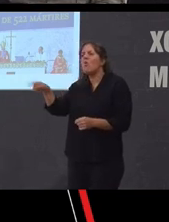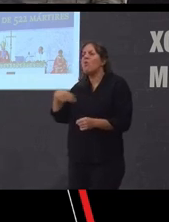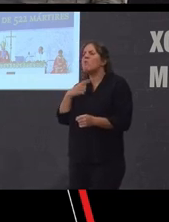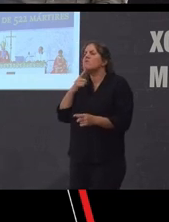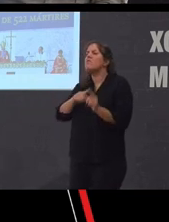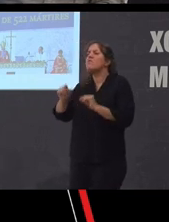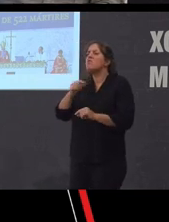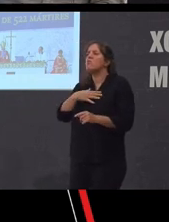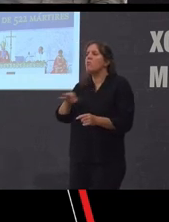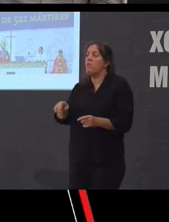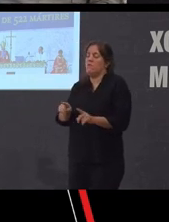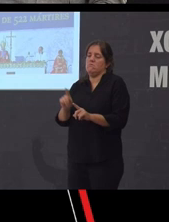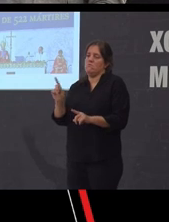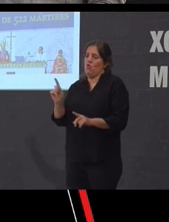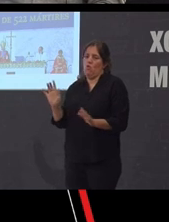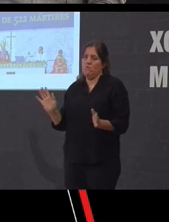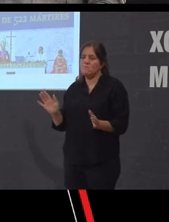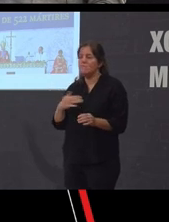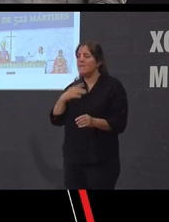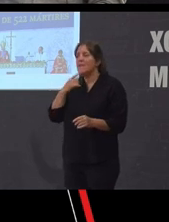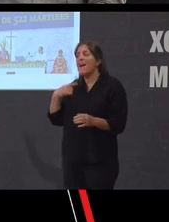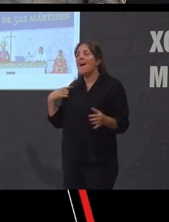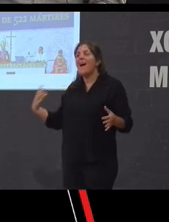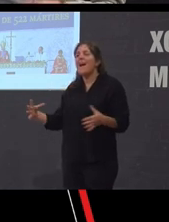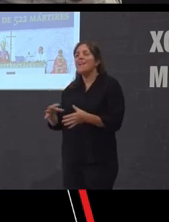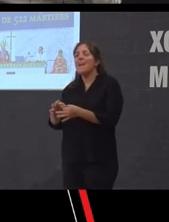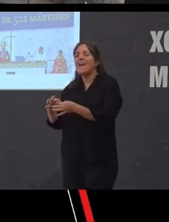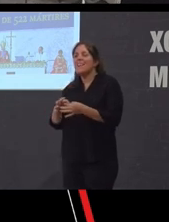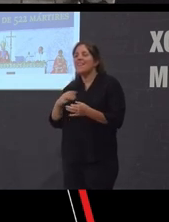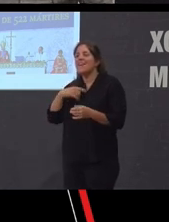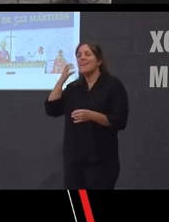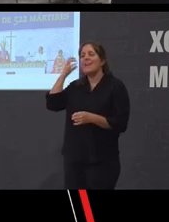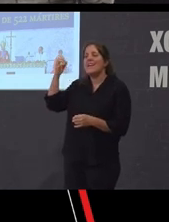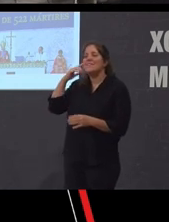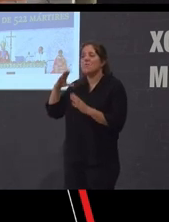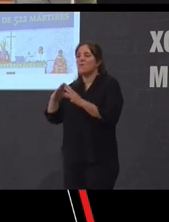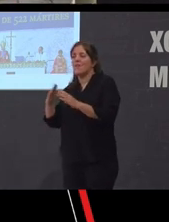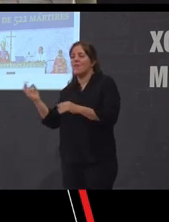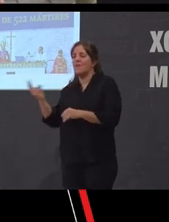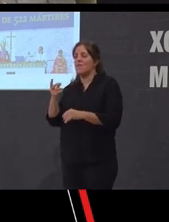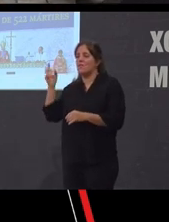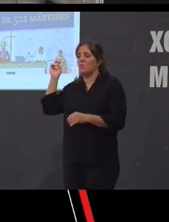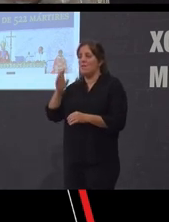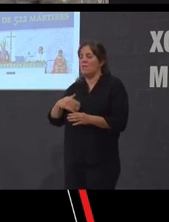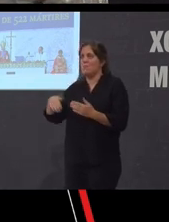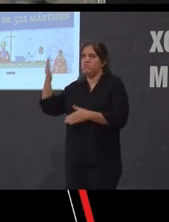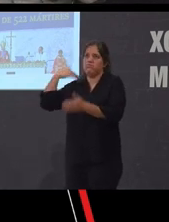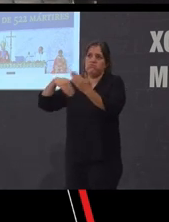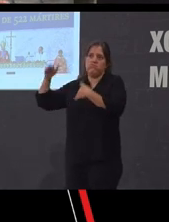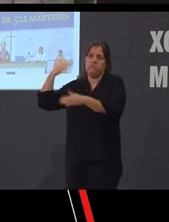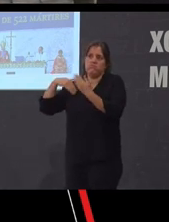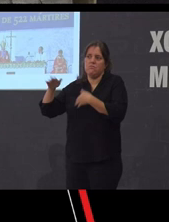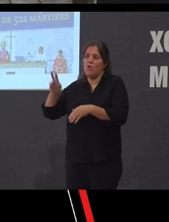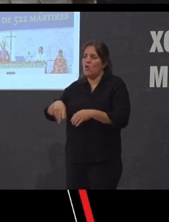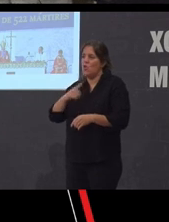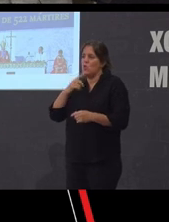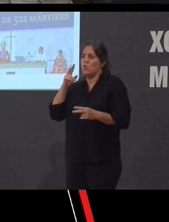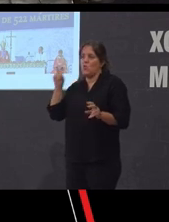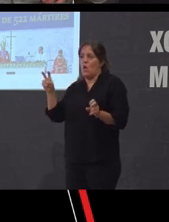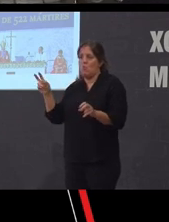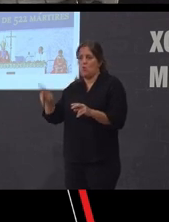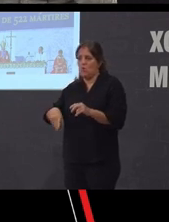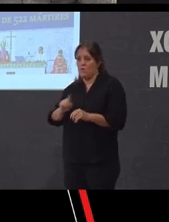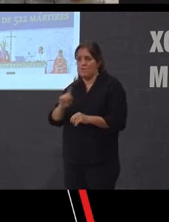tomar decisións, iso non pode ser. A bella alianza do altar ao trono, alianza Igrexa e monarquía, pois iso vende moi lonxe. Non é nada